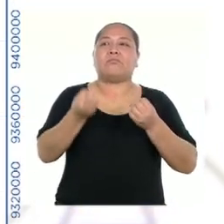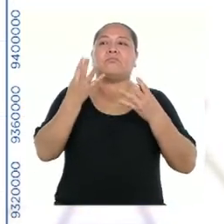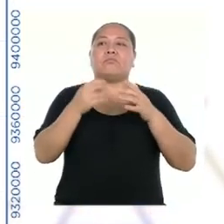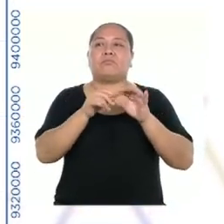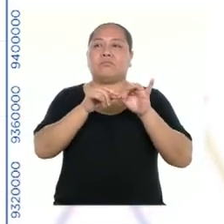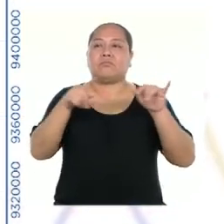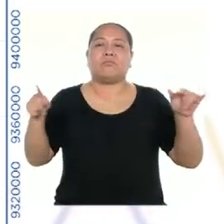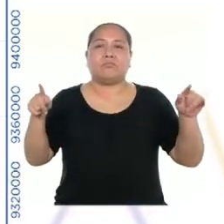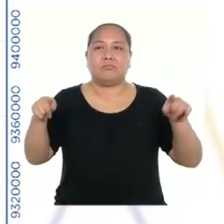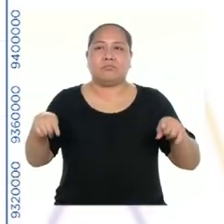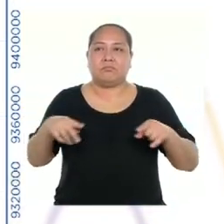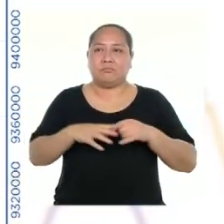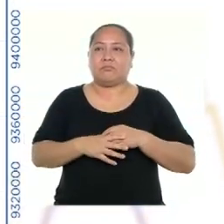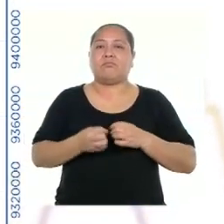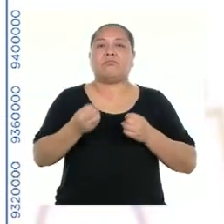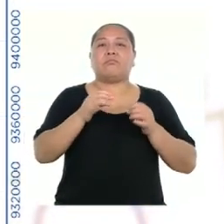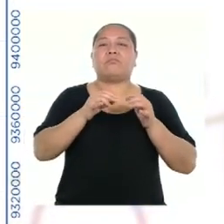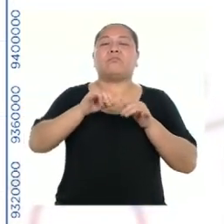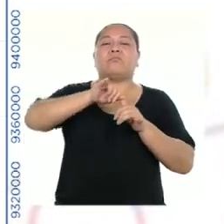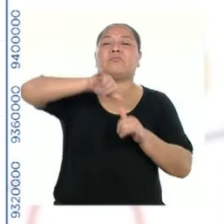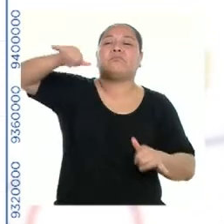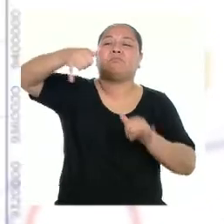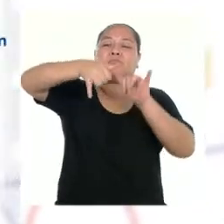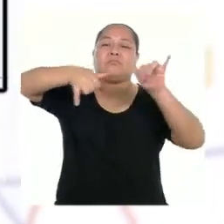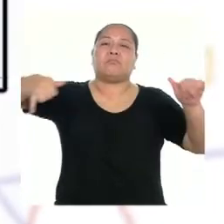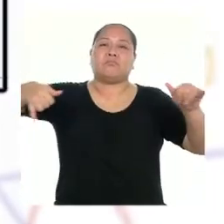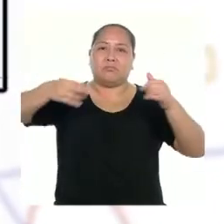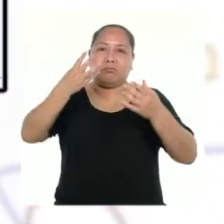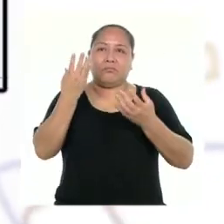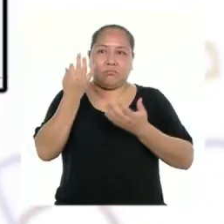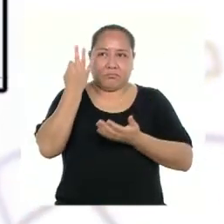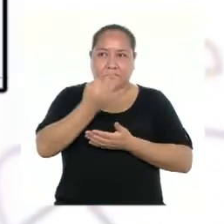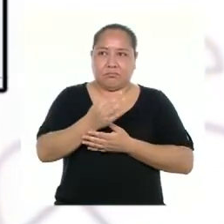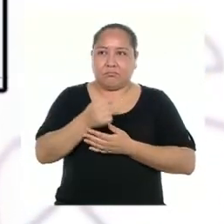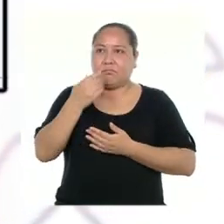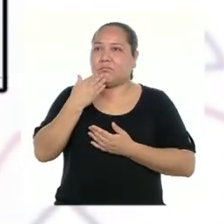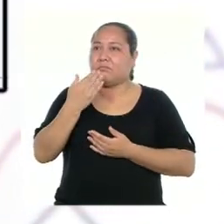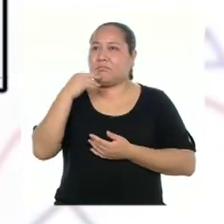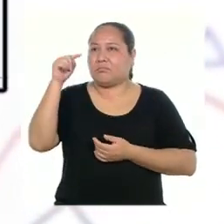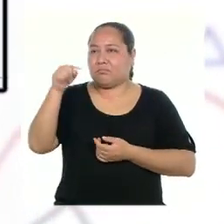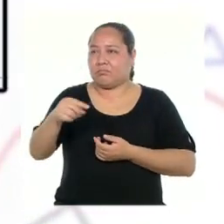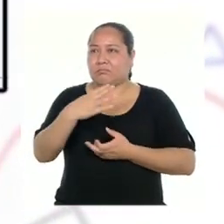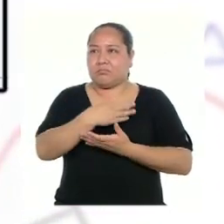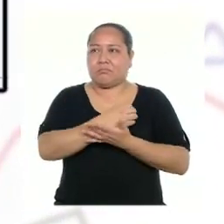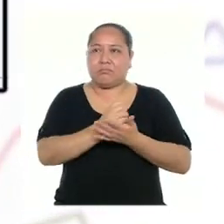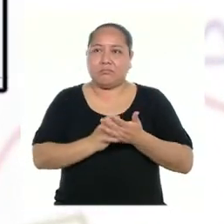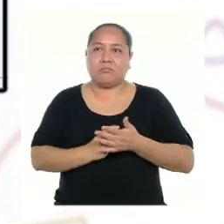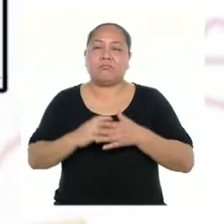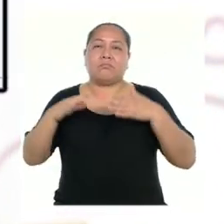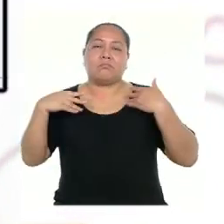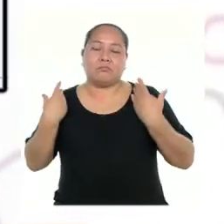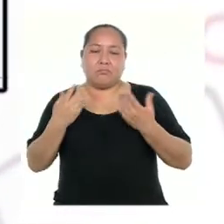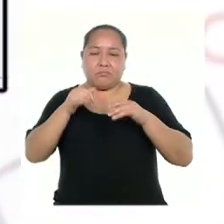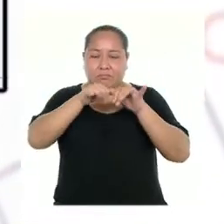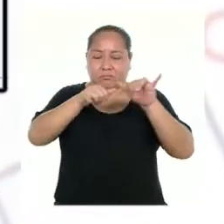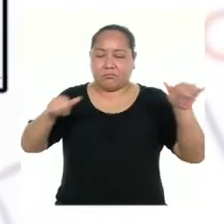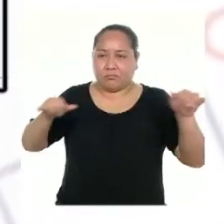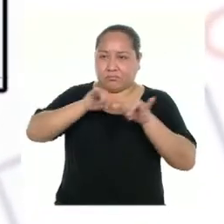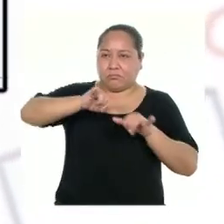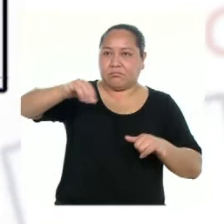el mapa de las unidades terrestres de distancia. Gracias a este elemento es posible medir la distancia